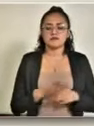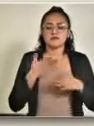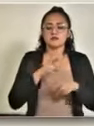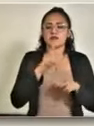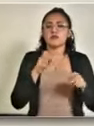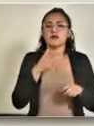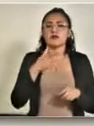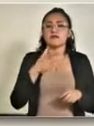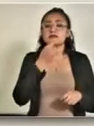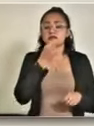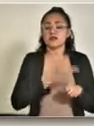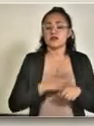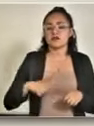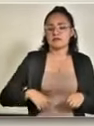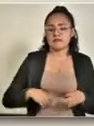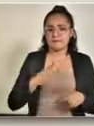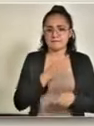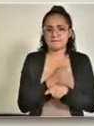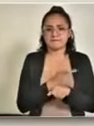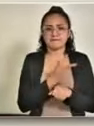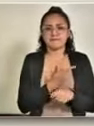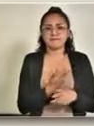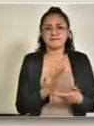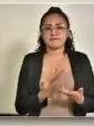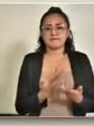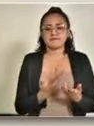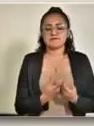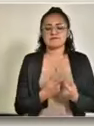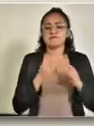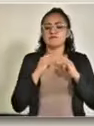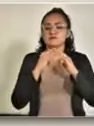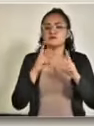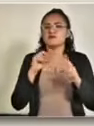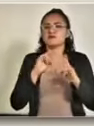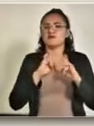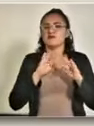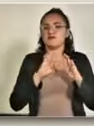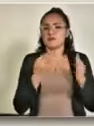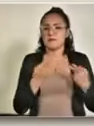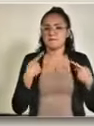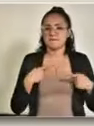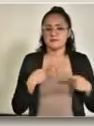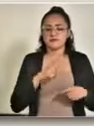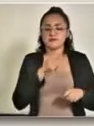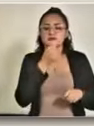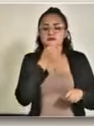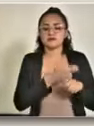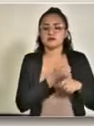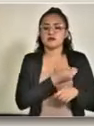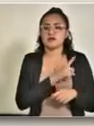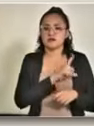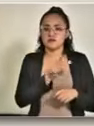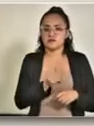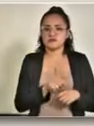tema de actividad informal y secretario de Salud después.